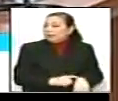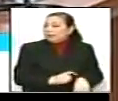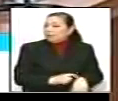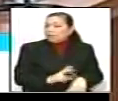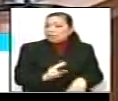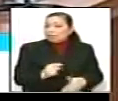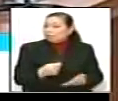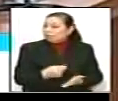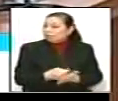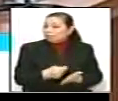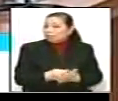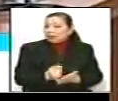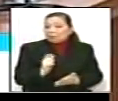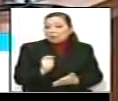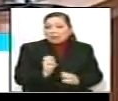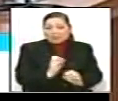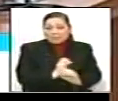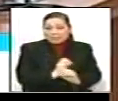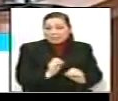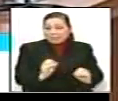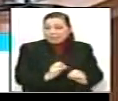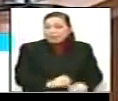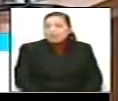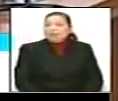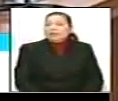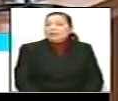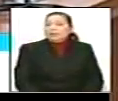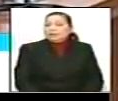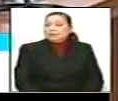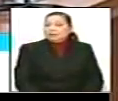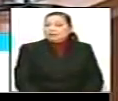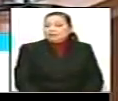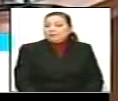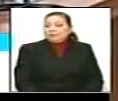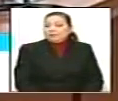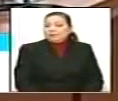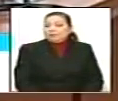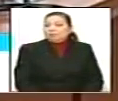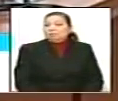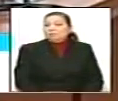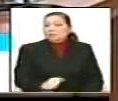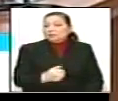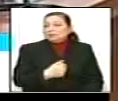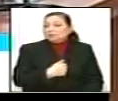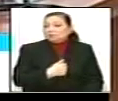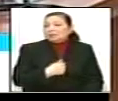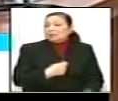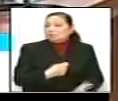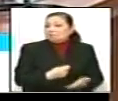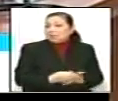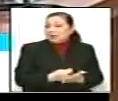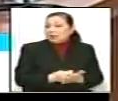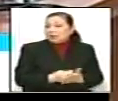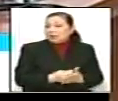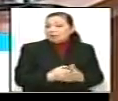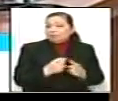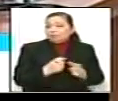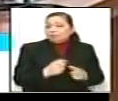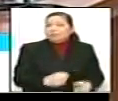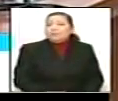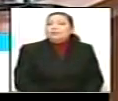se ha pagado un solo centavo a la supervisión especializada. Asimismo, los pagos que se realizó a la